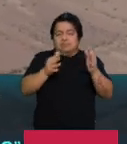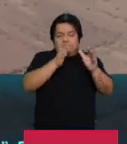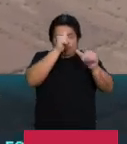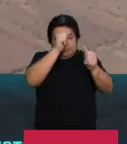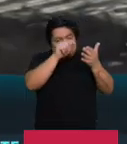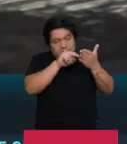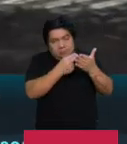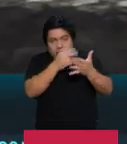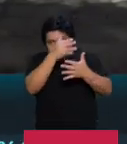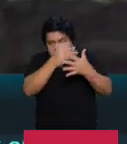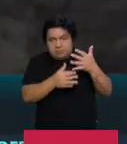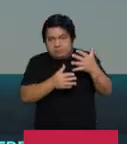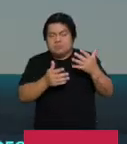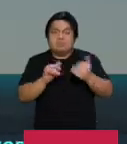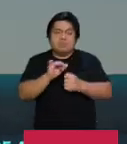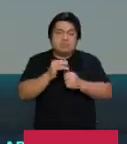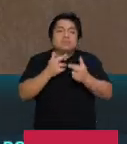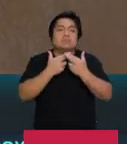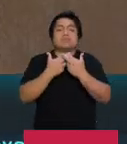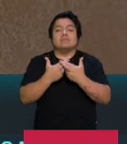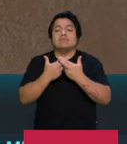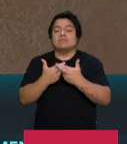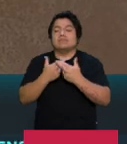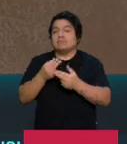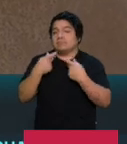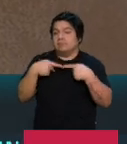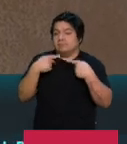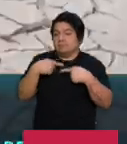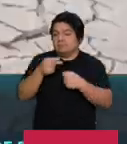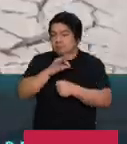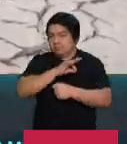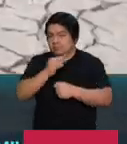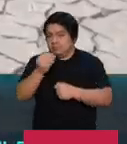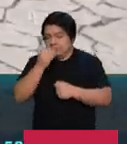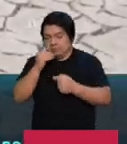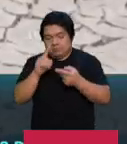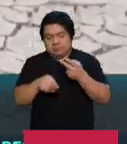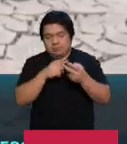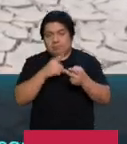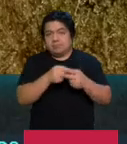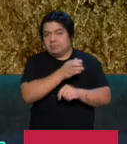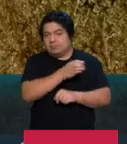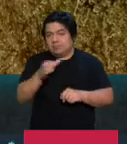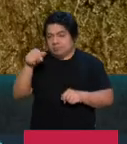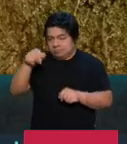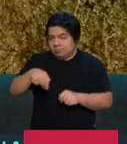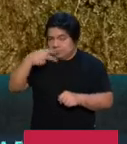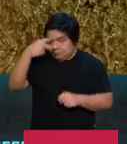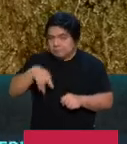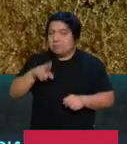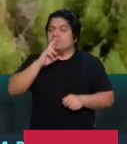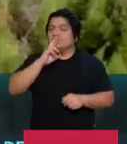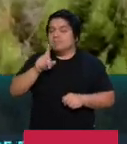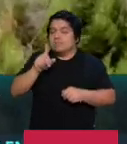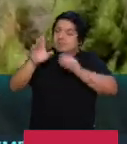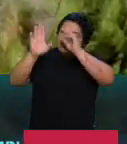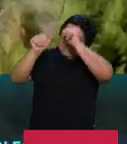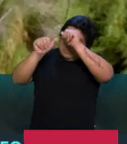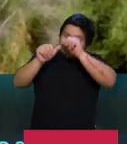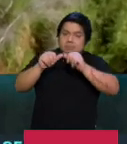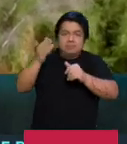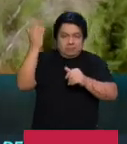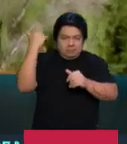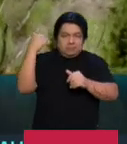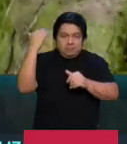tratado, dando prioridad al abastecimiento para consumo humano y producción agrícola en nuestro país. Esto como parte del reforzamiento